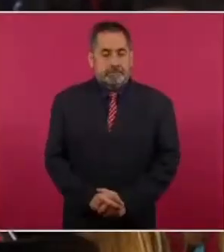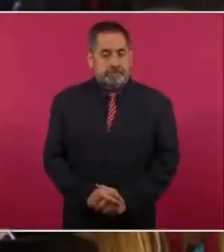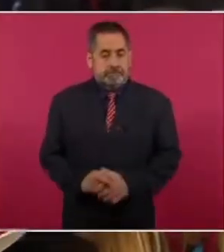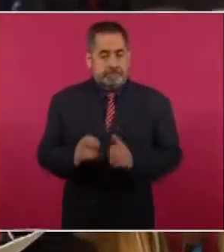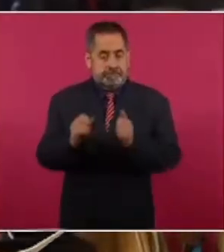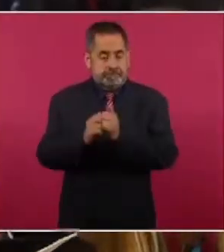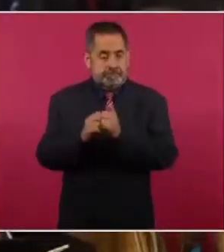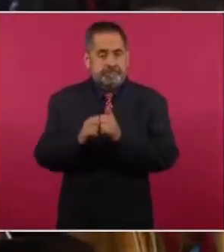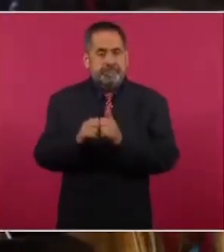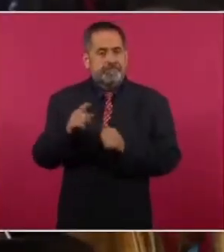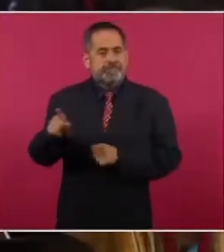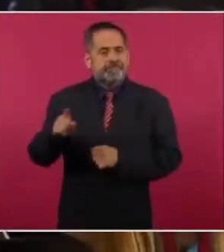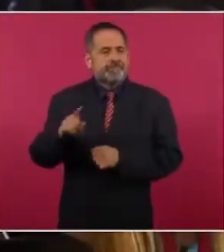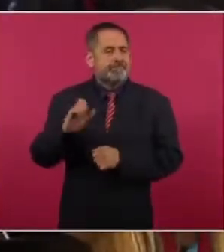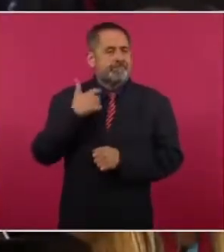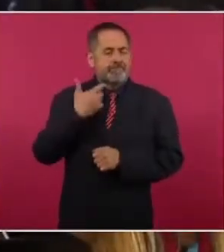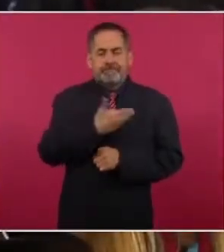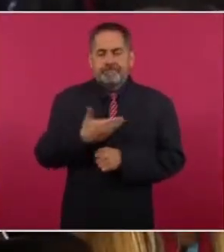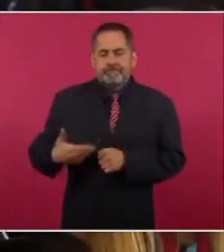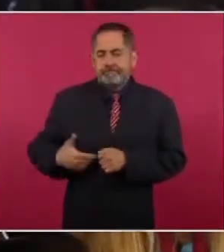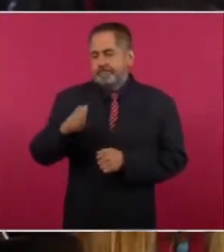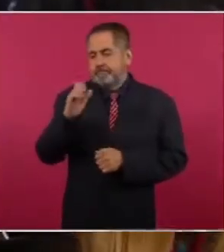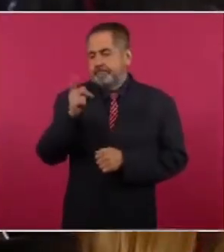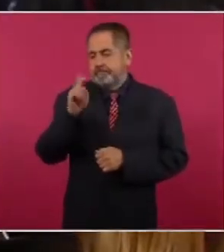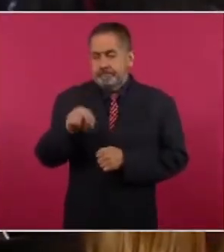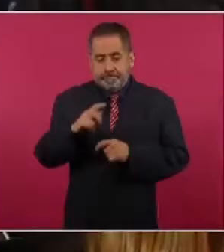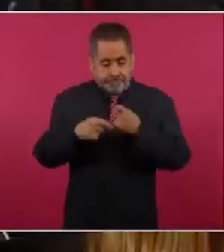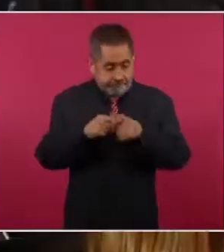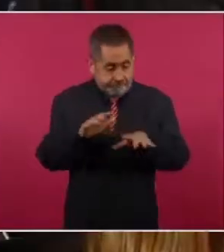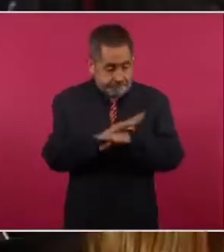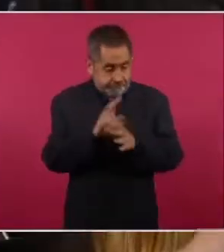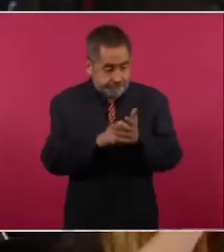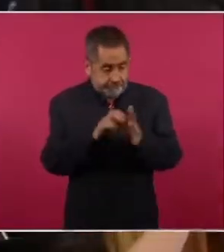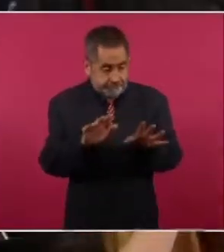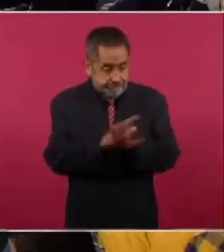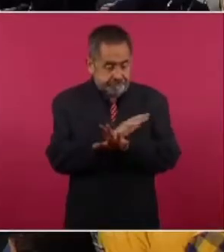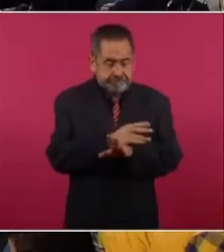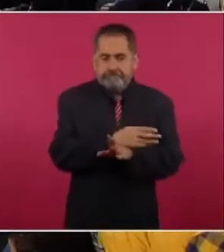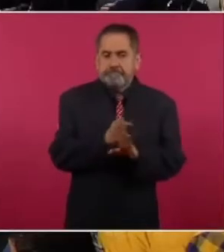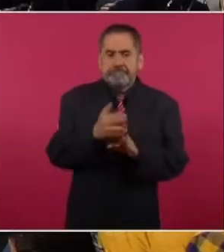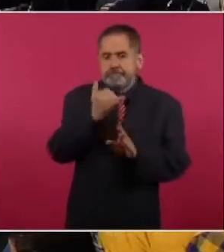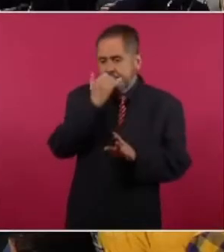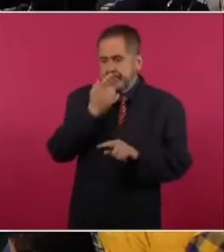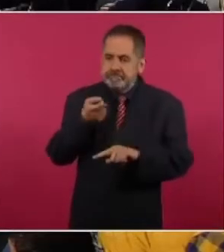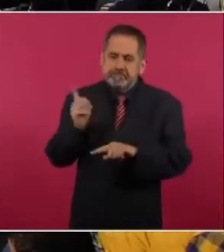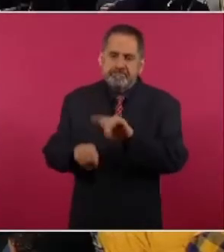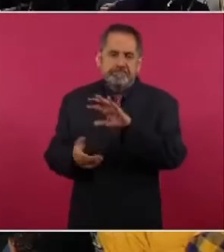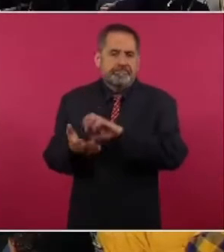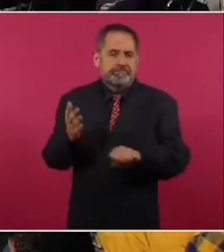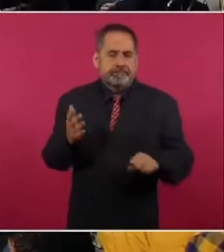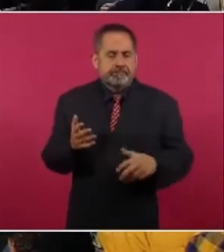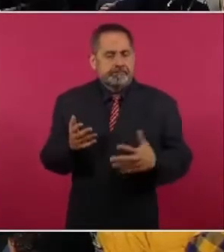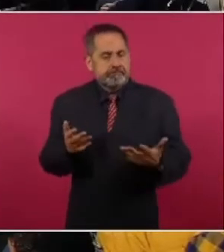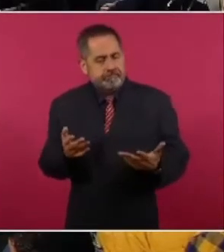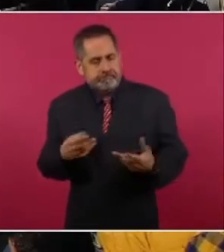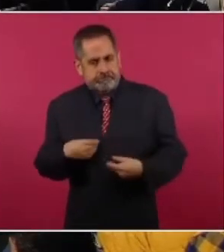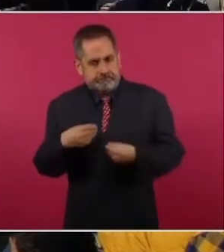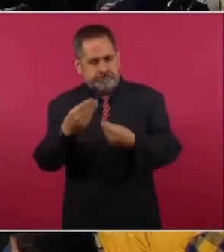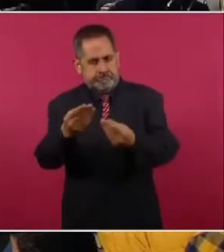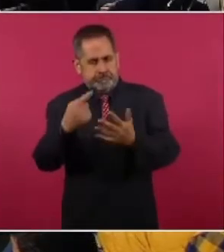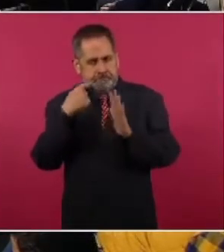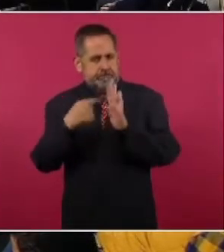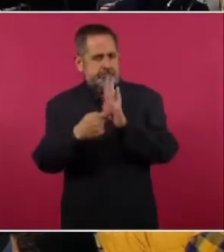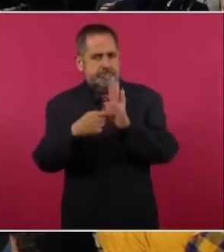del expresidente Peña Nieto se agudizaron a la vez que legalizaron el despojo. Le comparto algunos